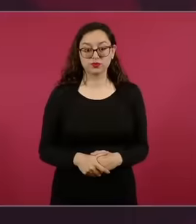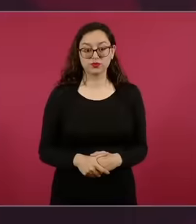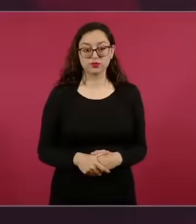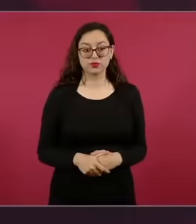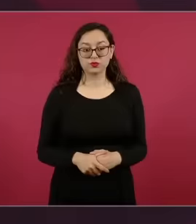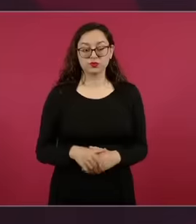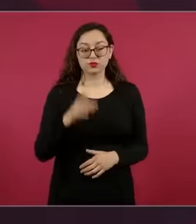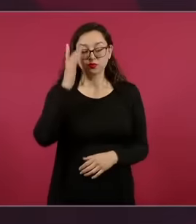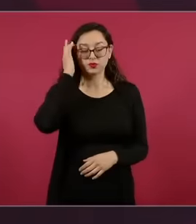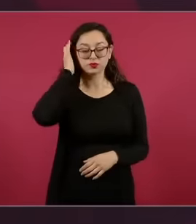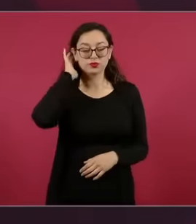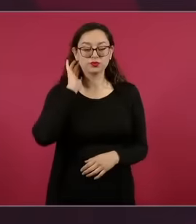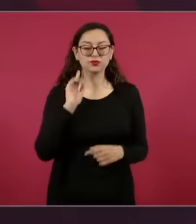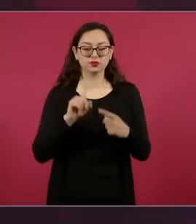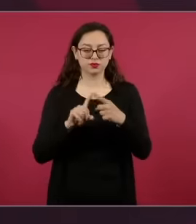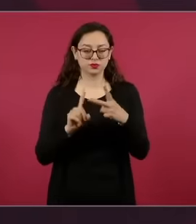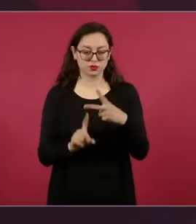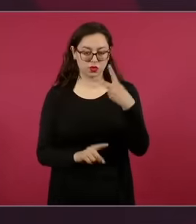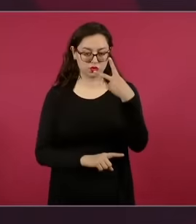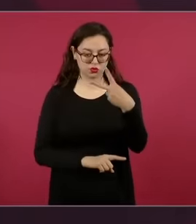hay dos cosas.